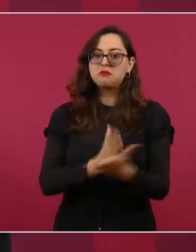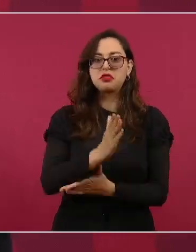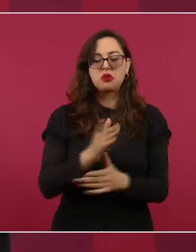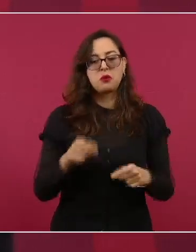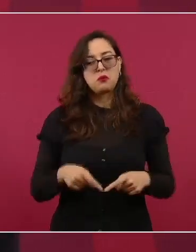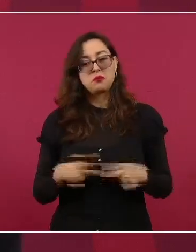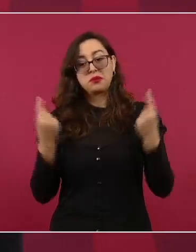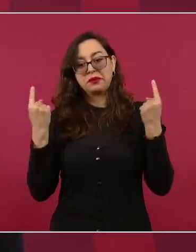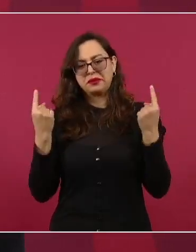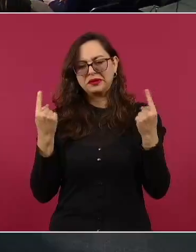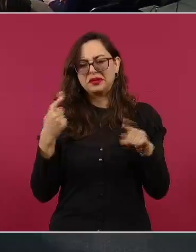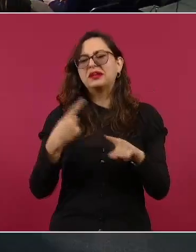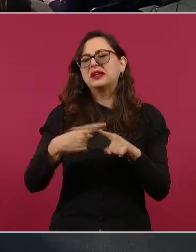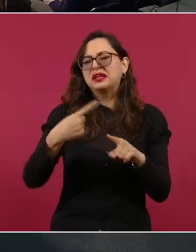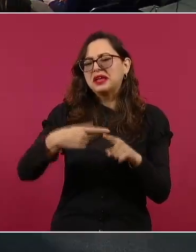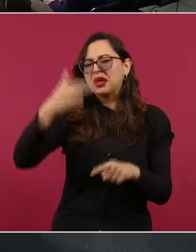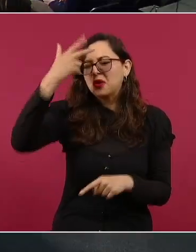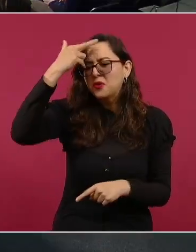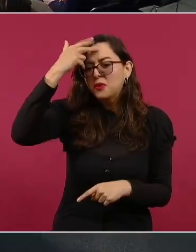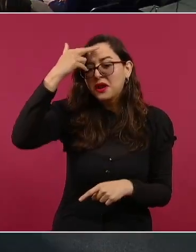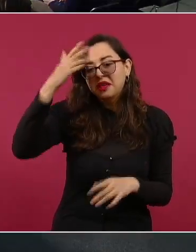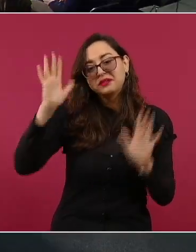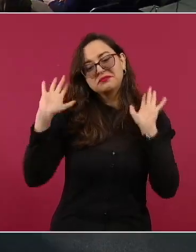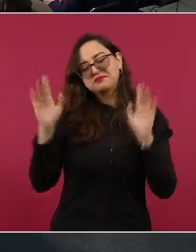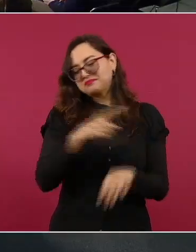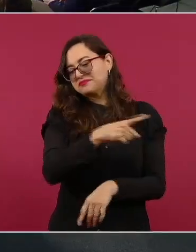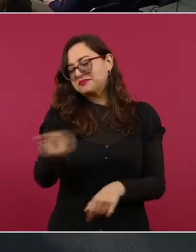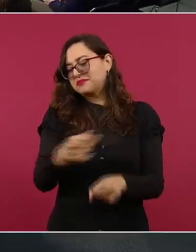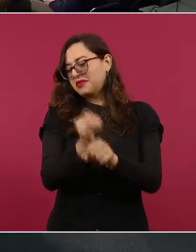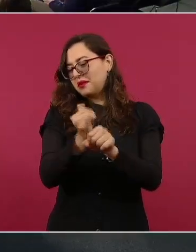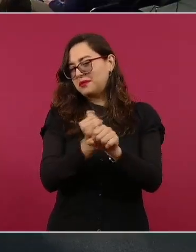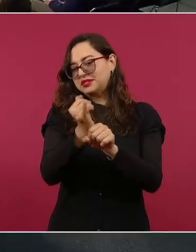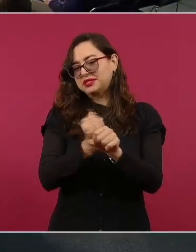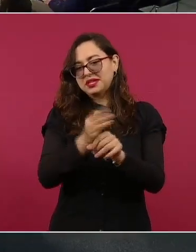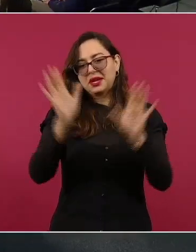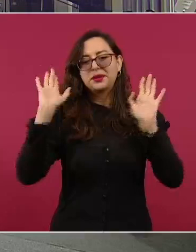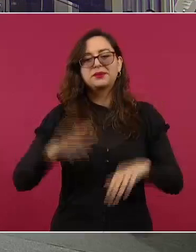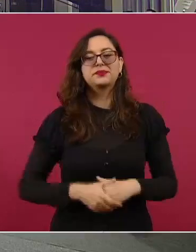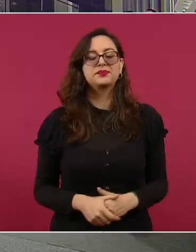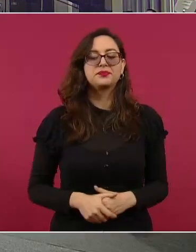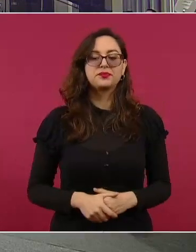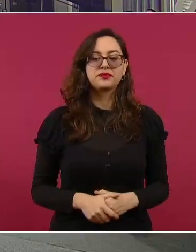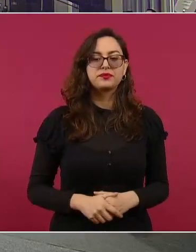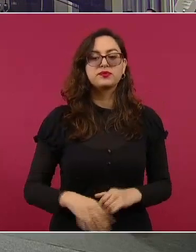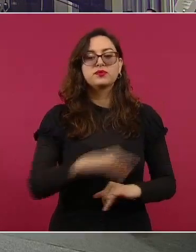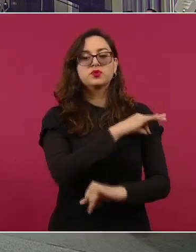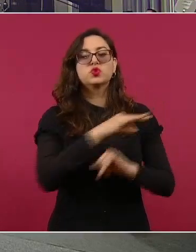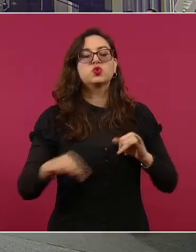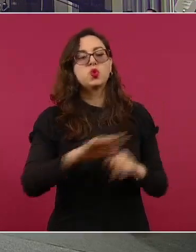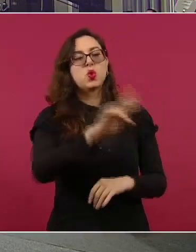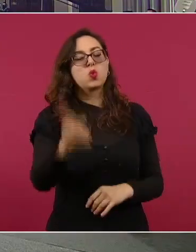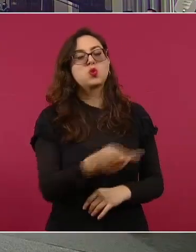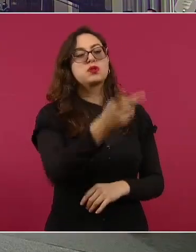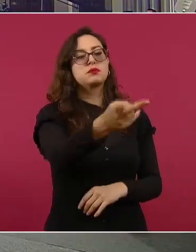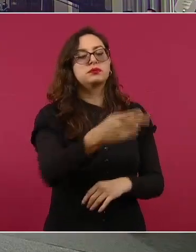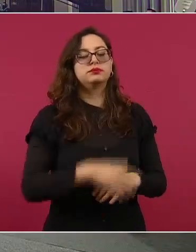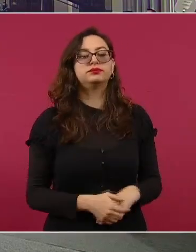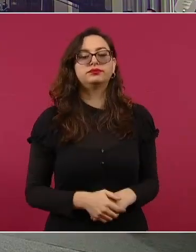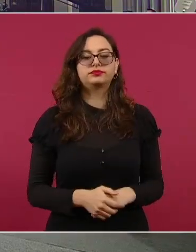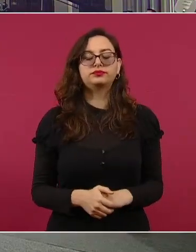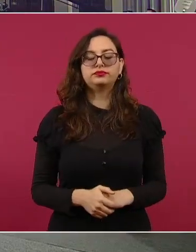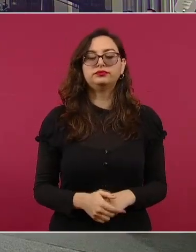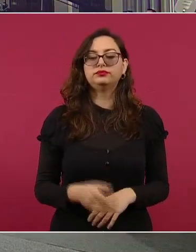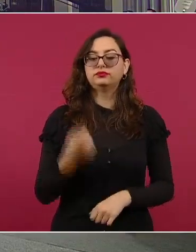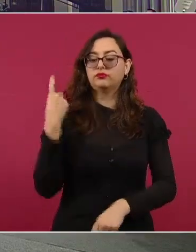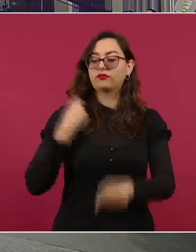Ya se los dejo de tarea para que… Mi última pregunta, presidente. Desde hace más de un año, compañeras trajeron con